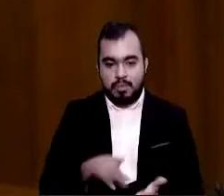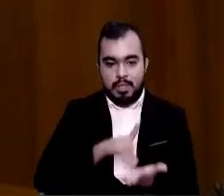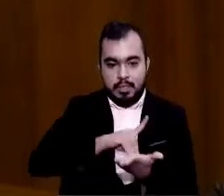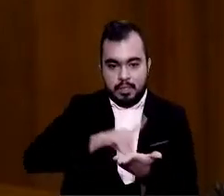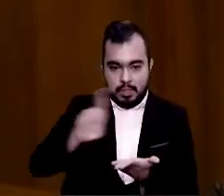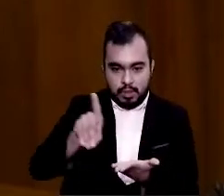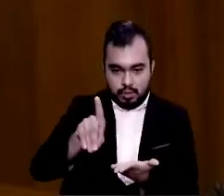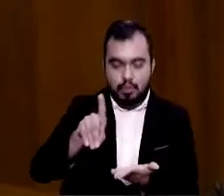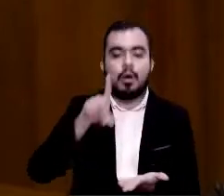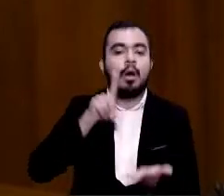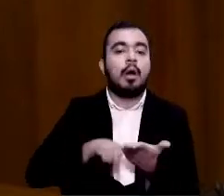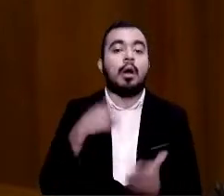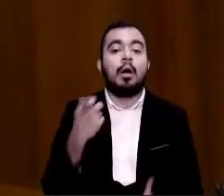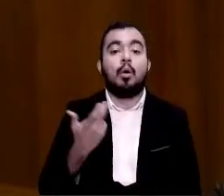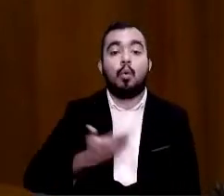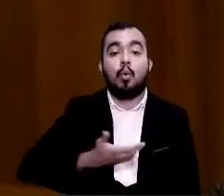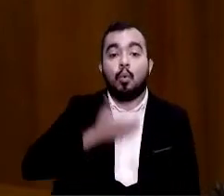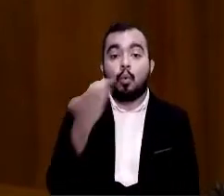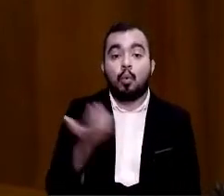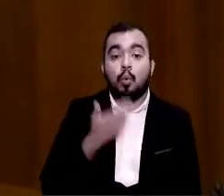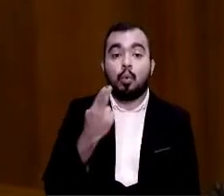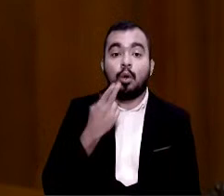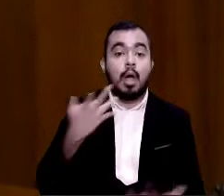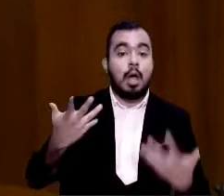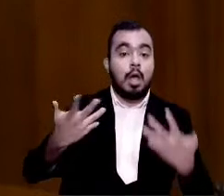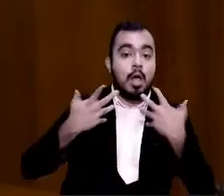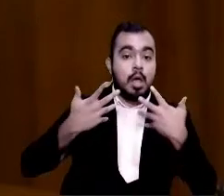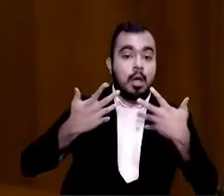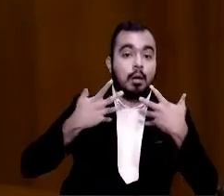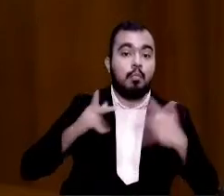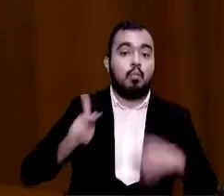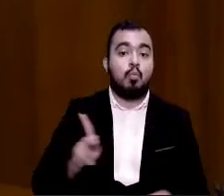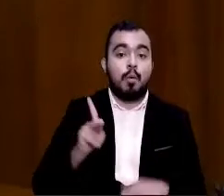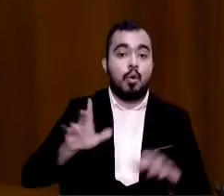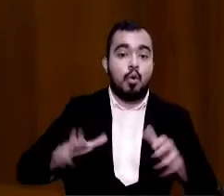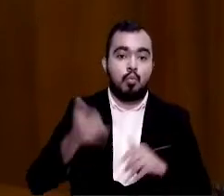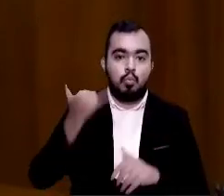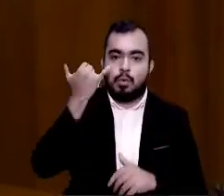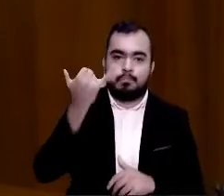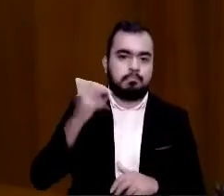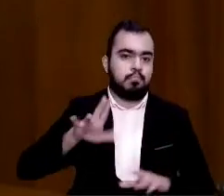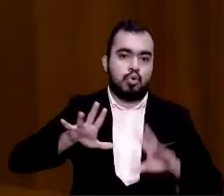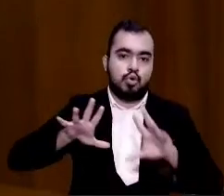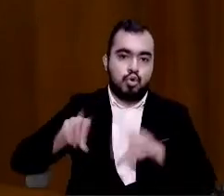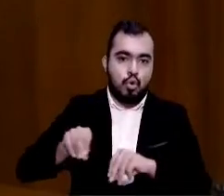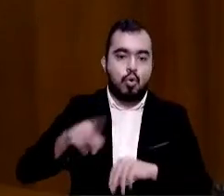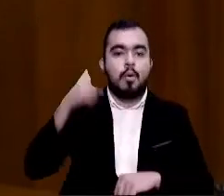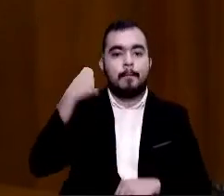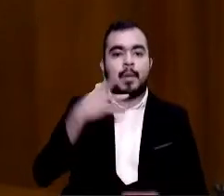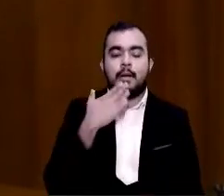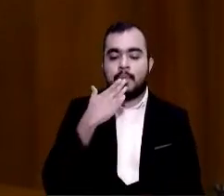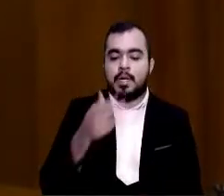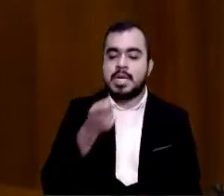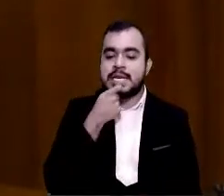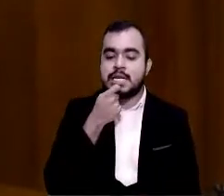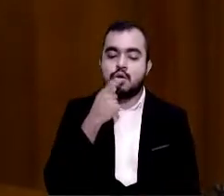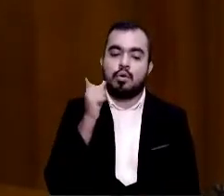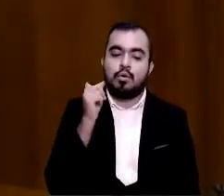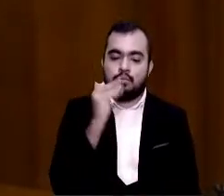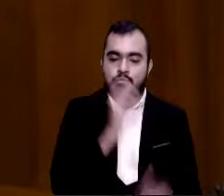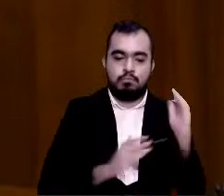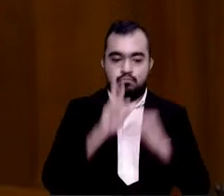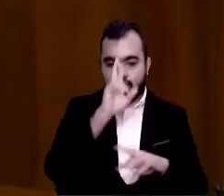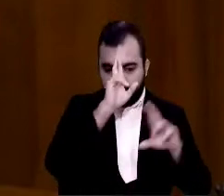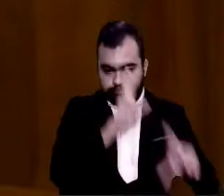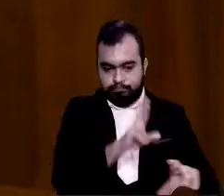la invocación de los usos y costumbres a los que tienen derecho los pueblos y comunidades indígenas para que prevalezca el interés superior de la niñez, y en